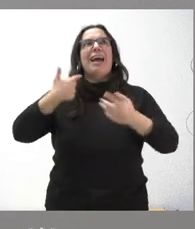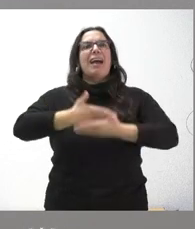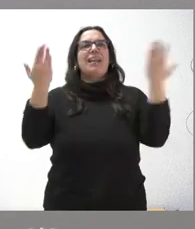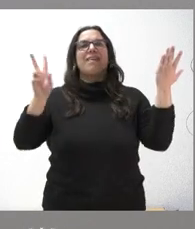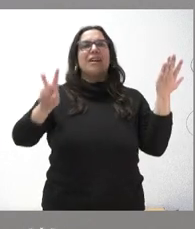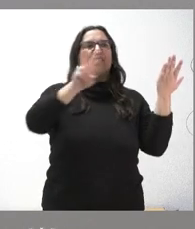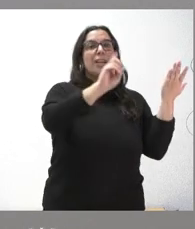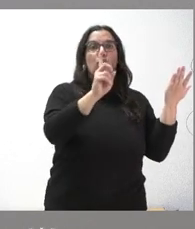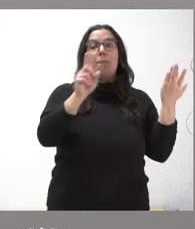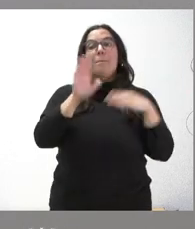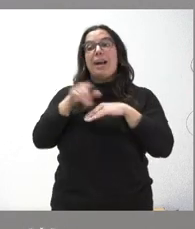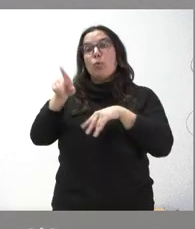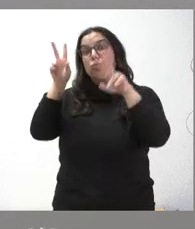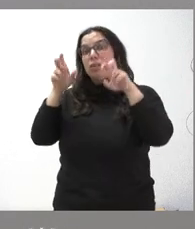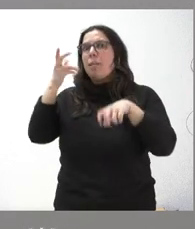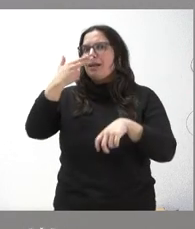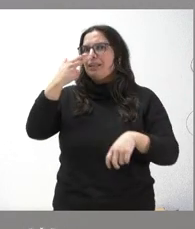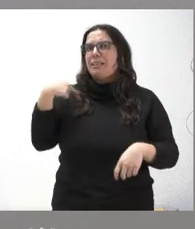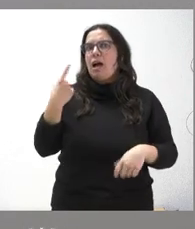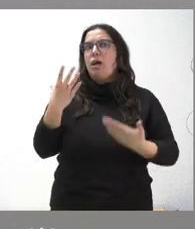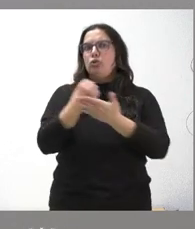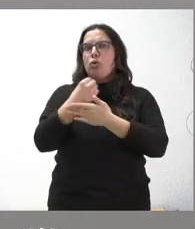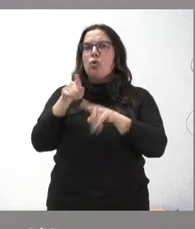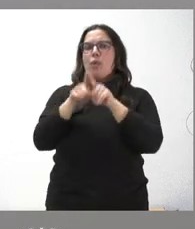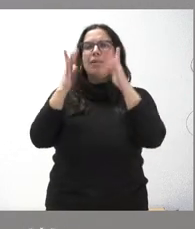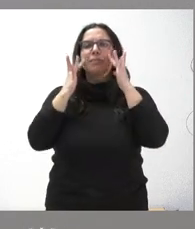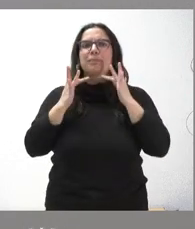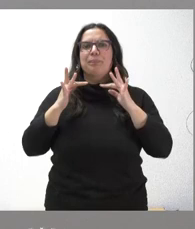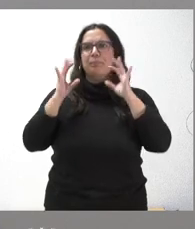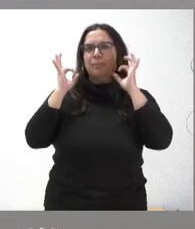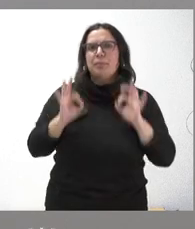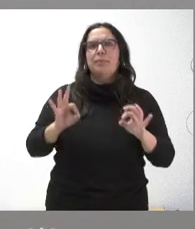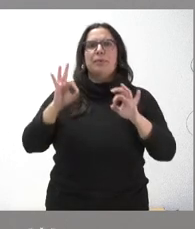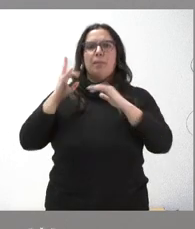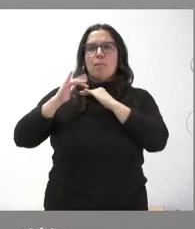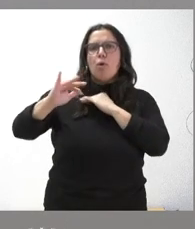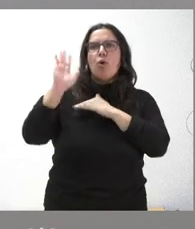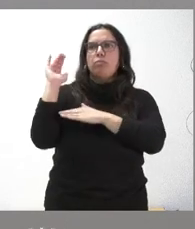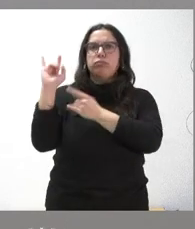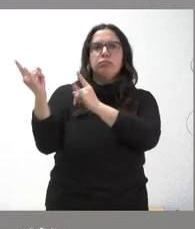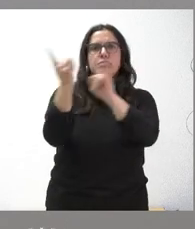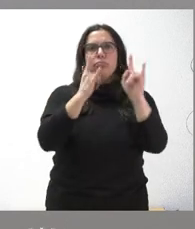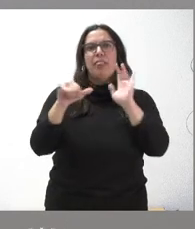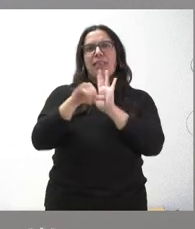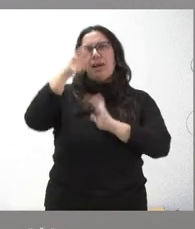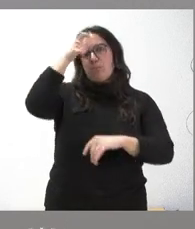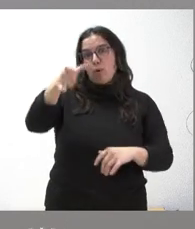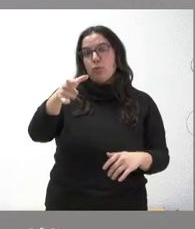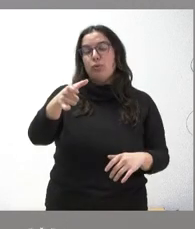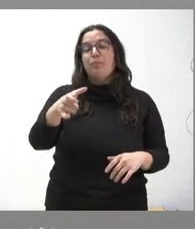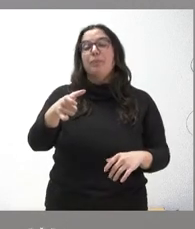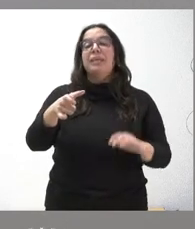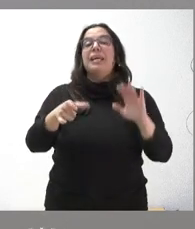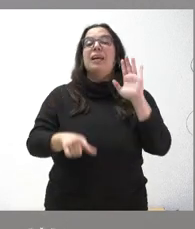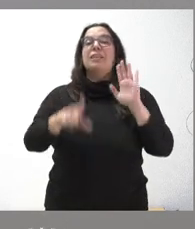competencia que nos importa mucho a todos que es todo el tema de la limpieza de estos ámbitos periurbanos Quién va a decidir